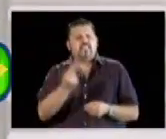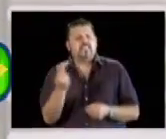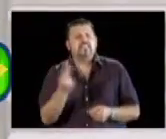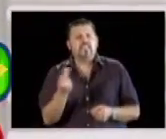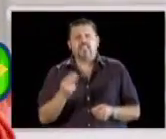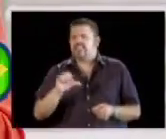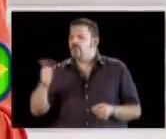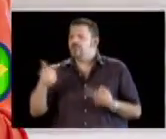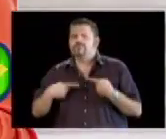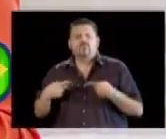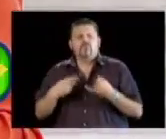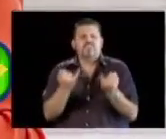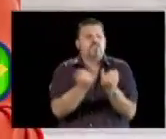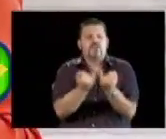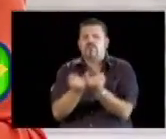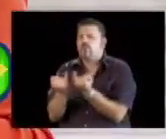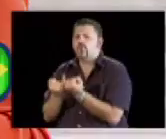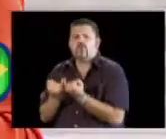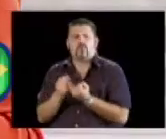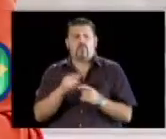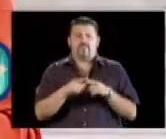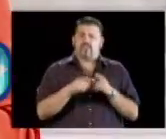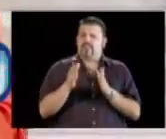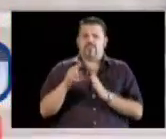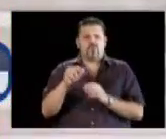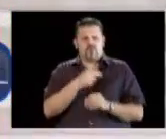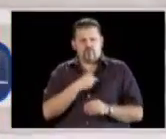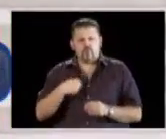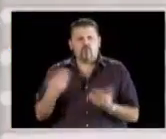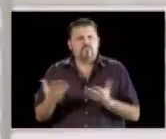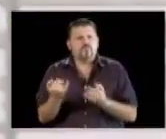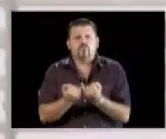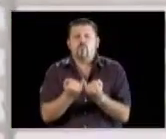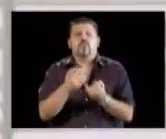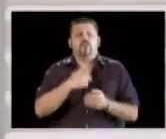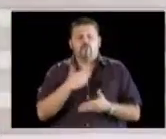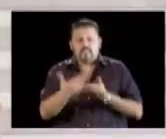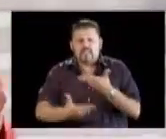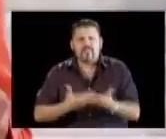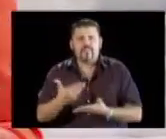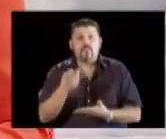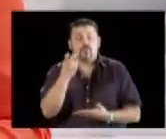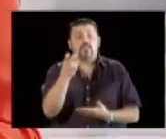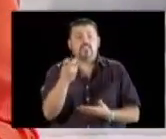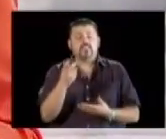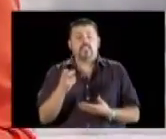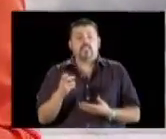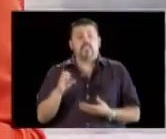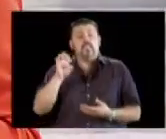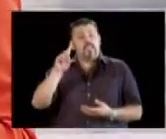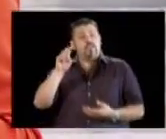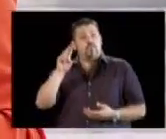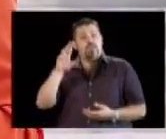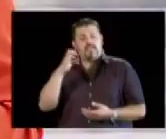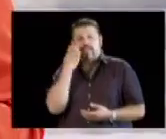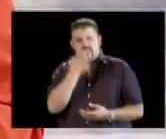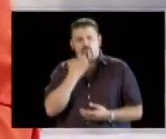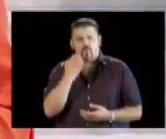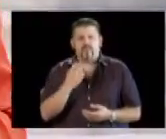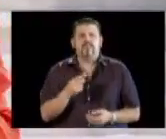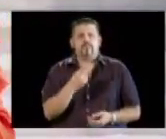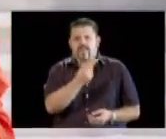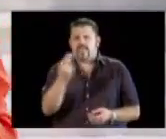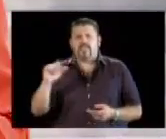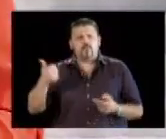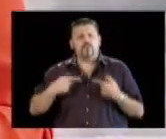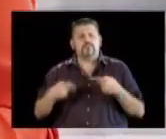necesidad, igual que todo ser humano, y nosotros aquí en Educare les estamos brindando esta oportunidad para que ellos también puedan